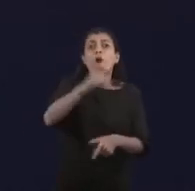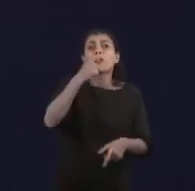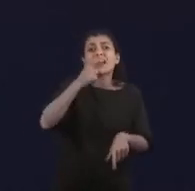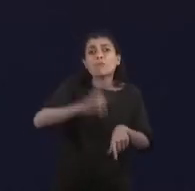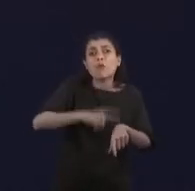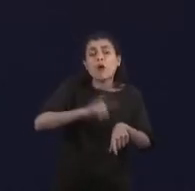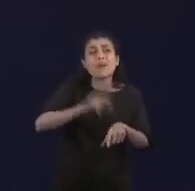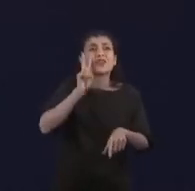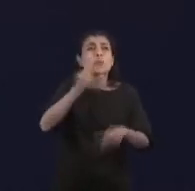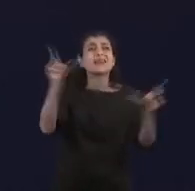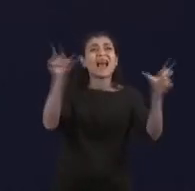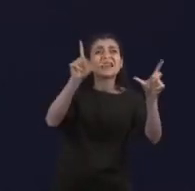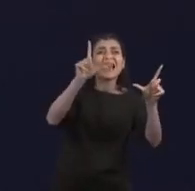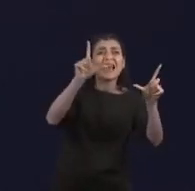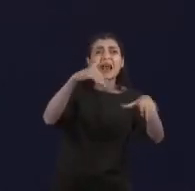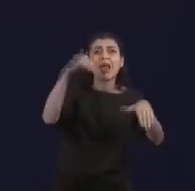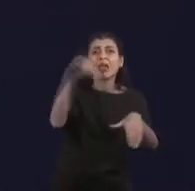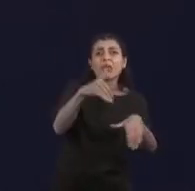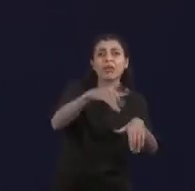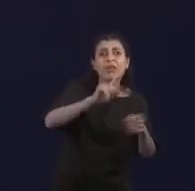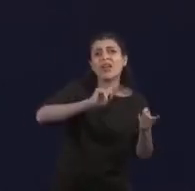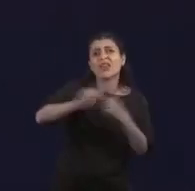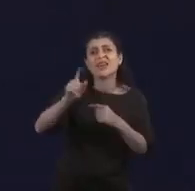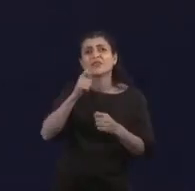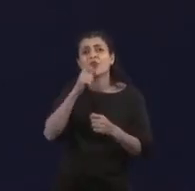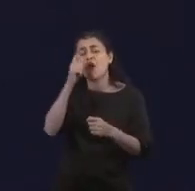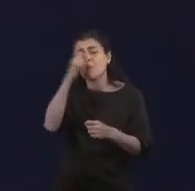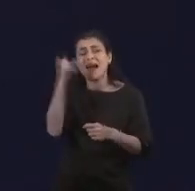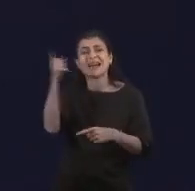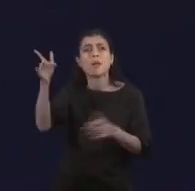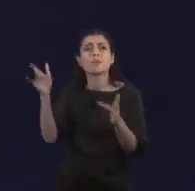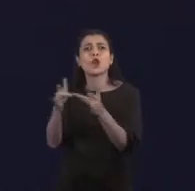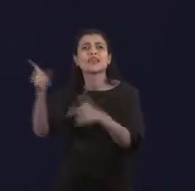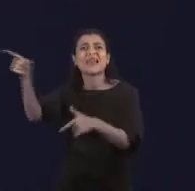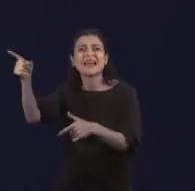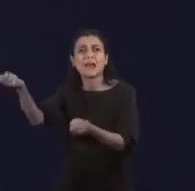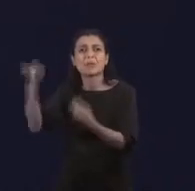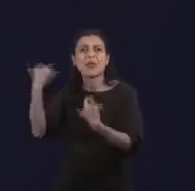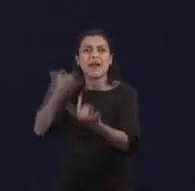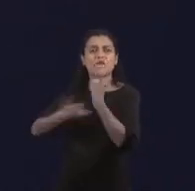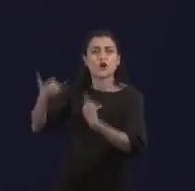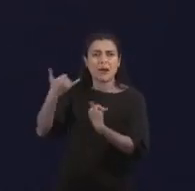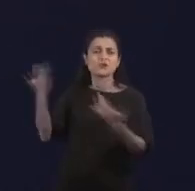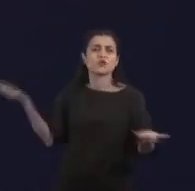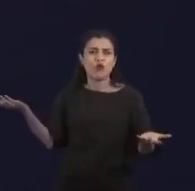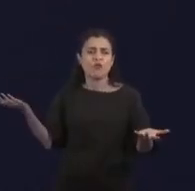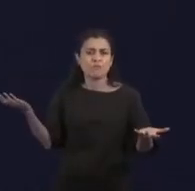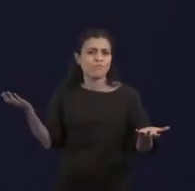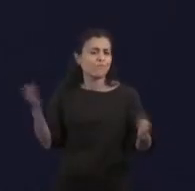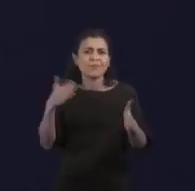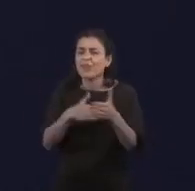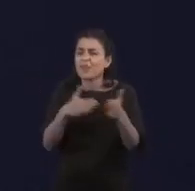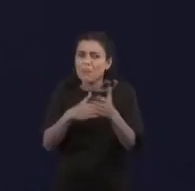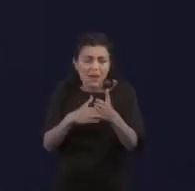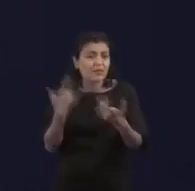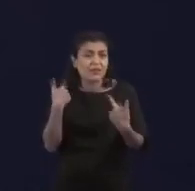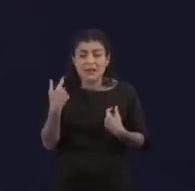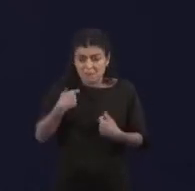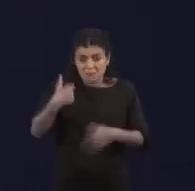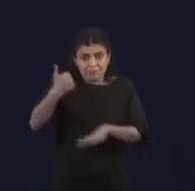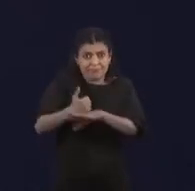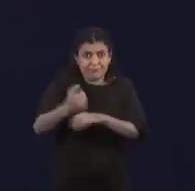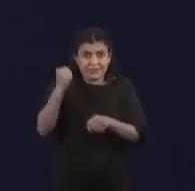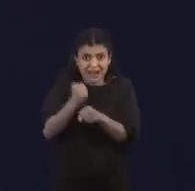O escuchando la radio como uno la conoce, pero efectivamente el objetivo final es ese, es que la